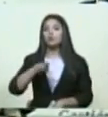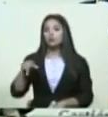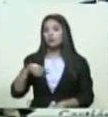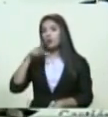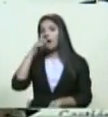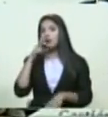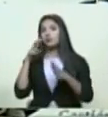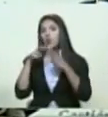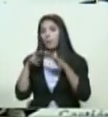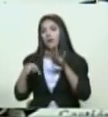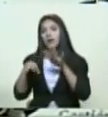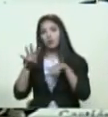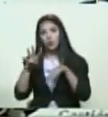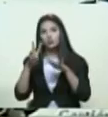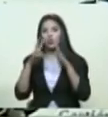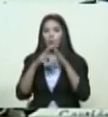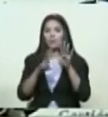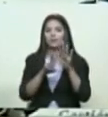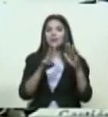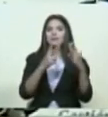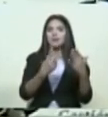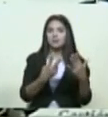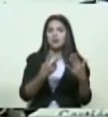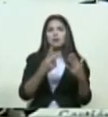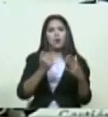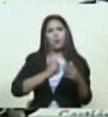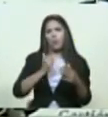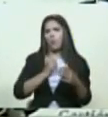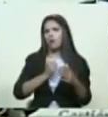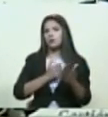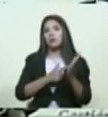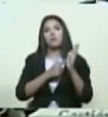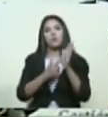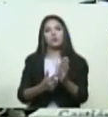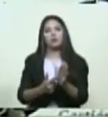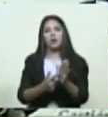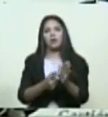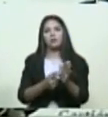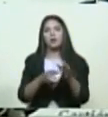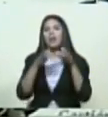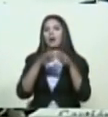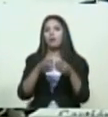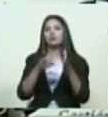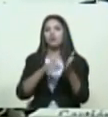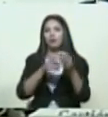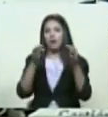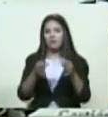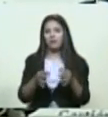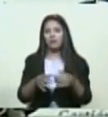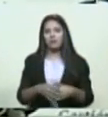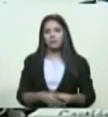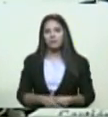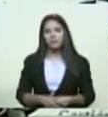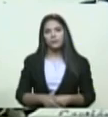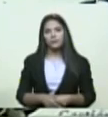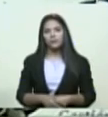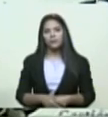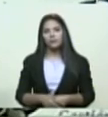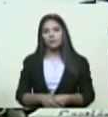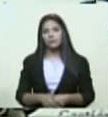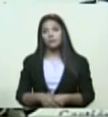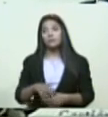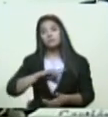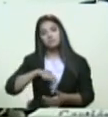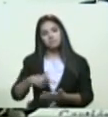2014 y 2017, sino las que allí sean presentadas. Vamos a, por supuesto, hacer los